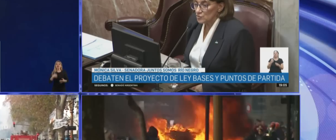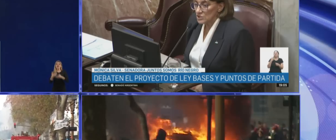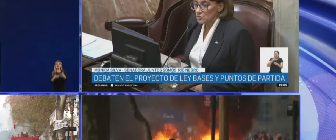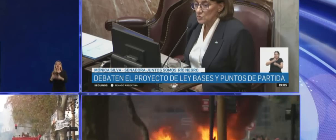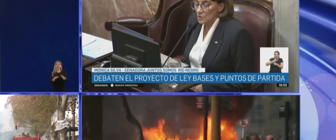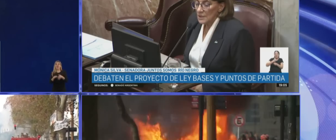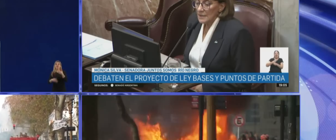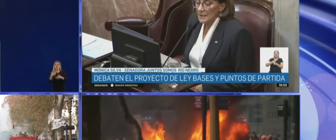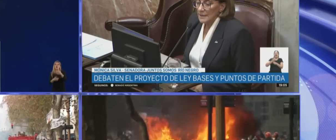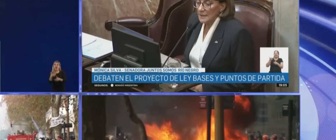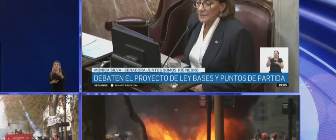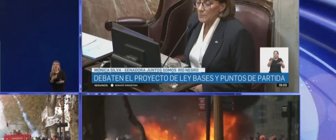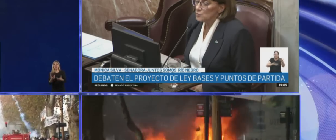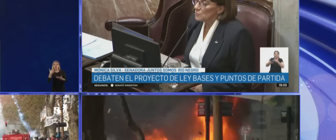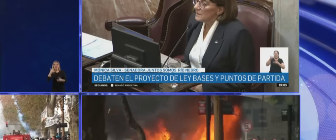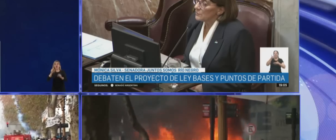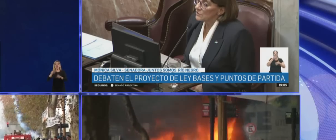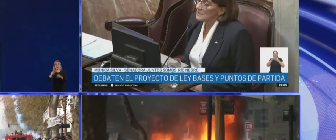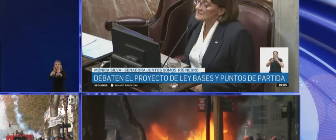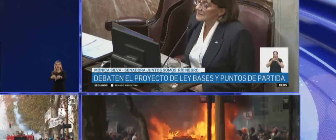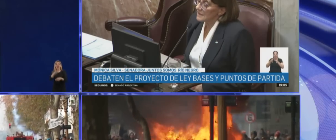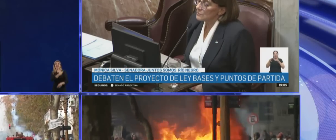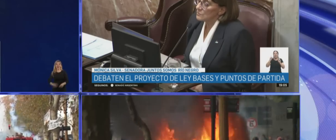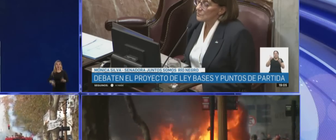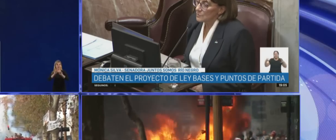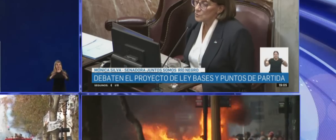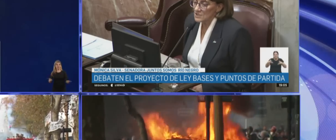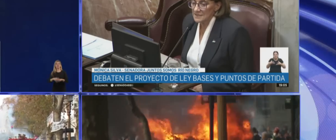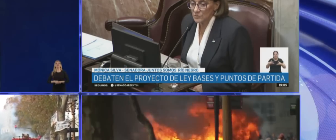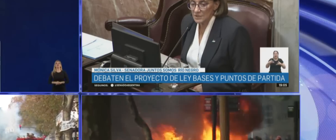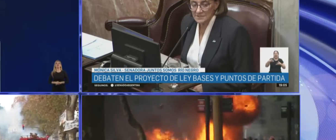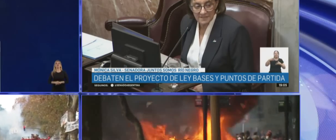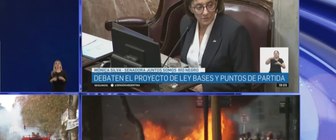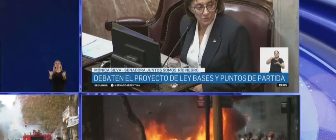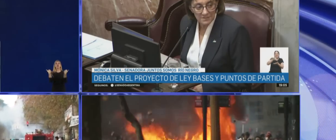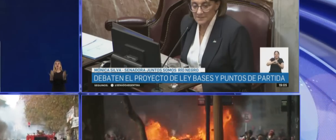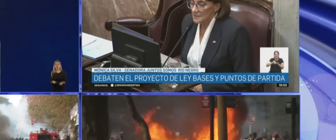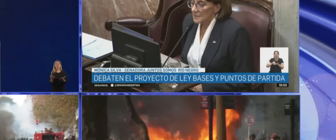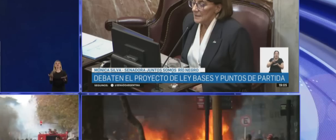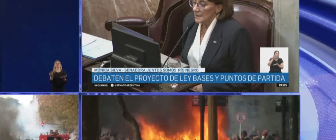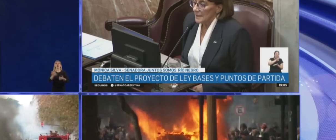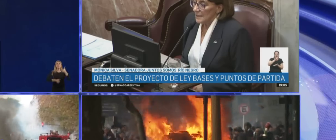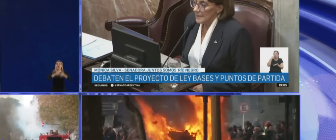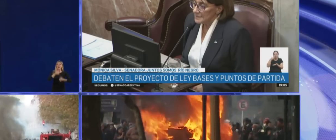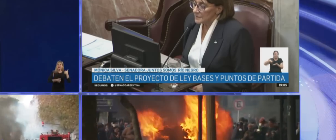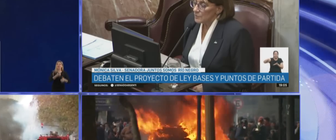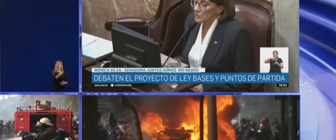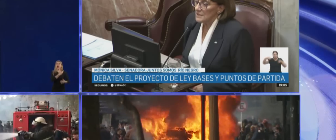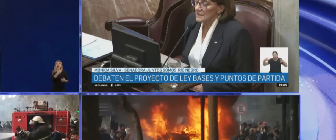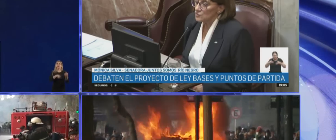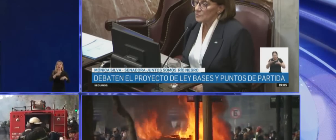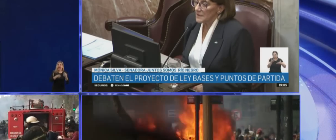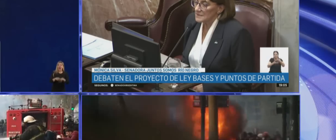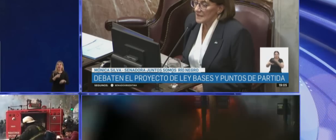del mercado como proceso de descubrimiento. Esto es, en la búsqueda constante por competir en el mercado, el